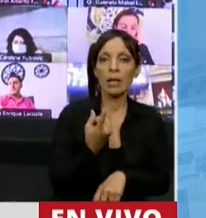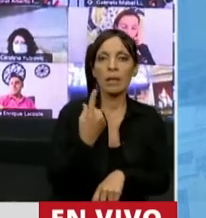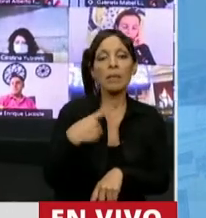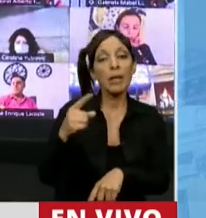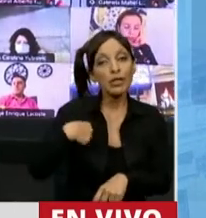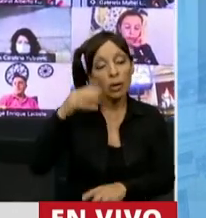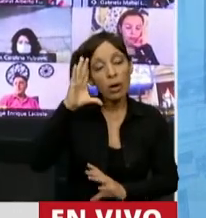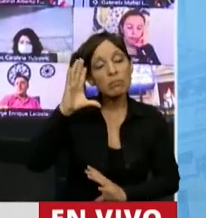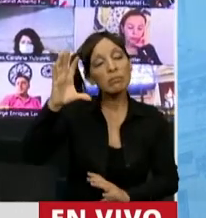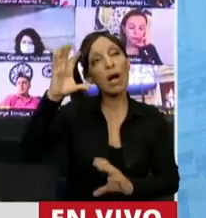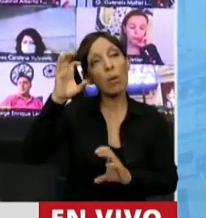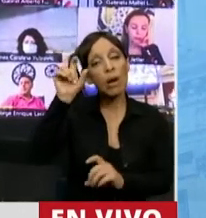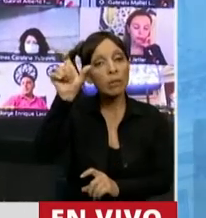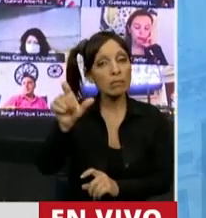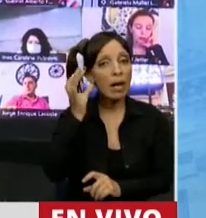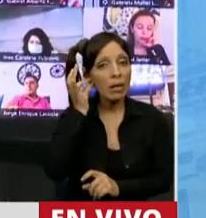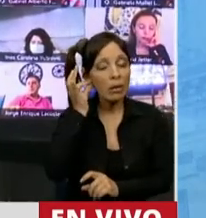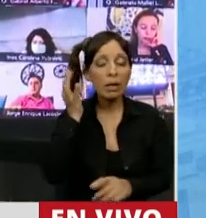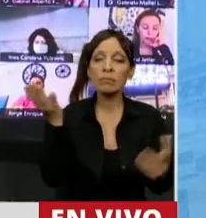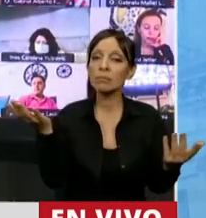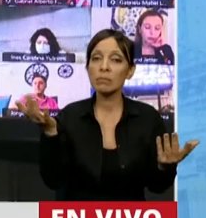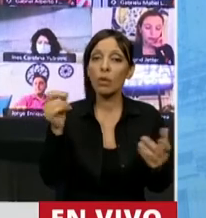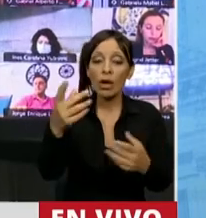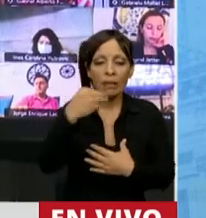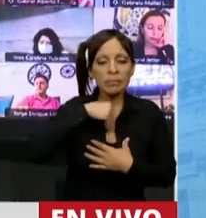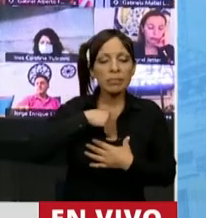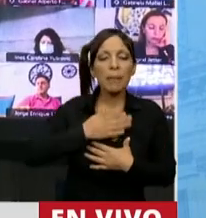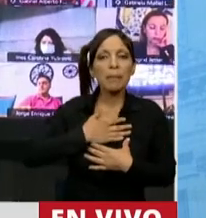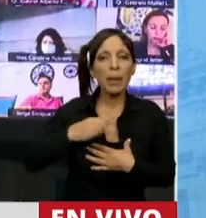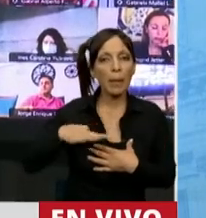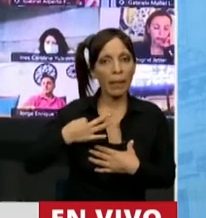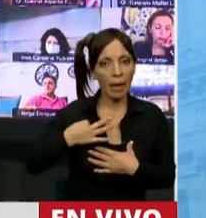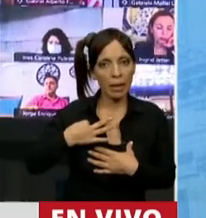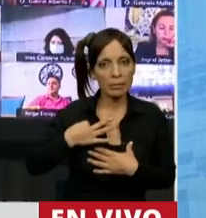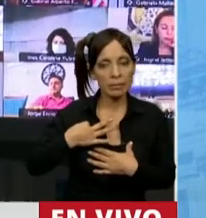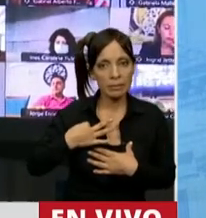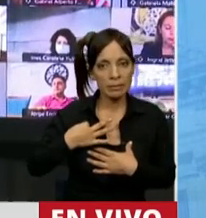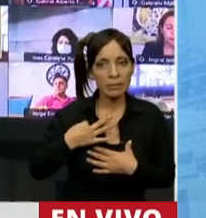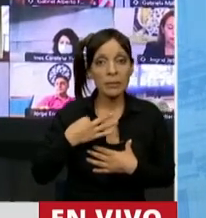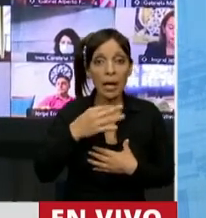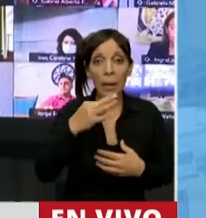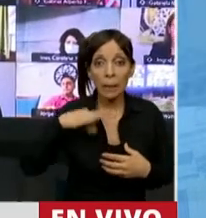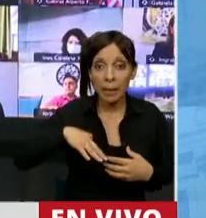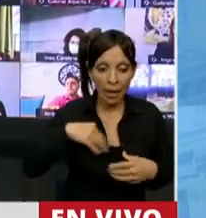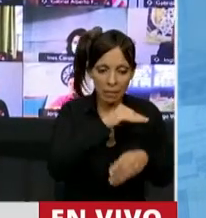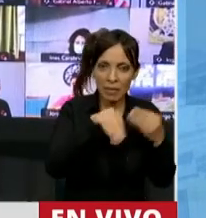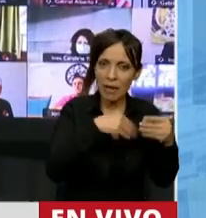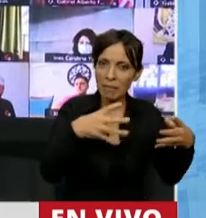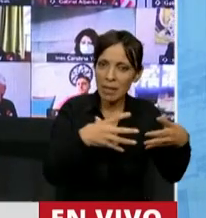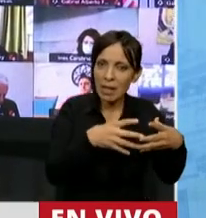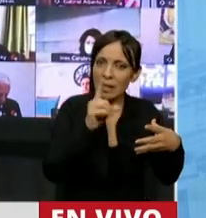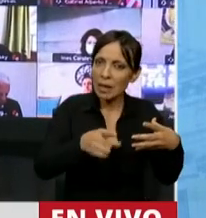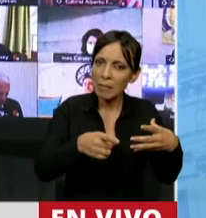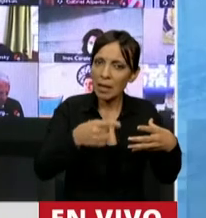lo recuerdo a Maradona por lo que Maradona hizo en mi vida, hizo en la vida de mi familia en esta